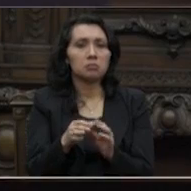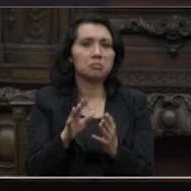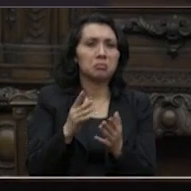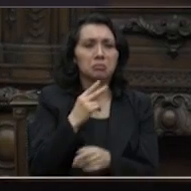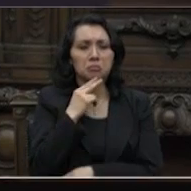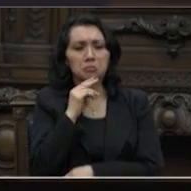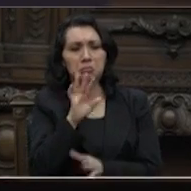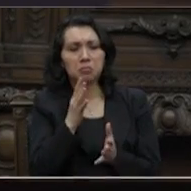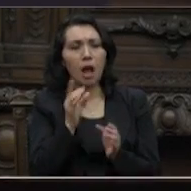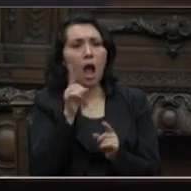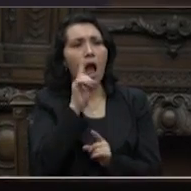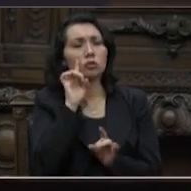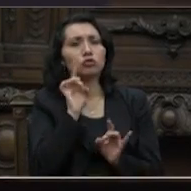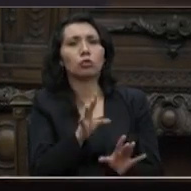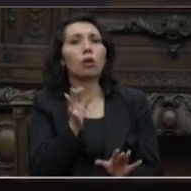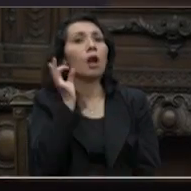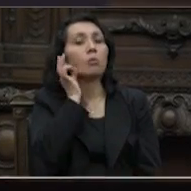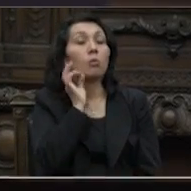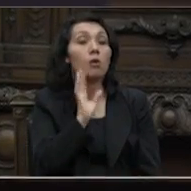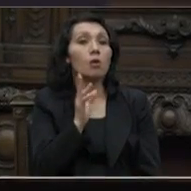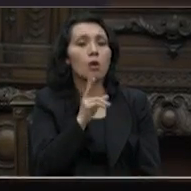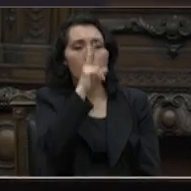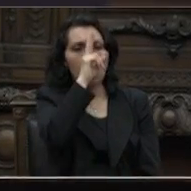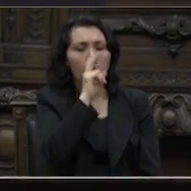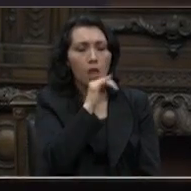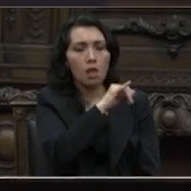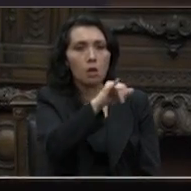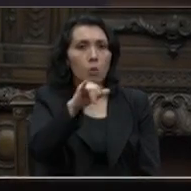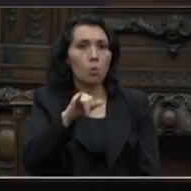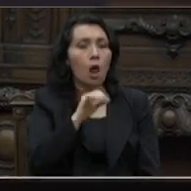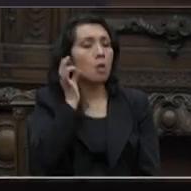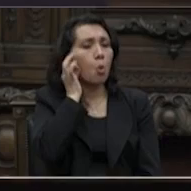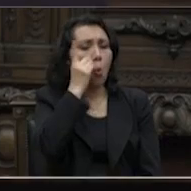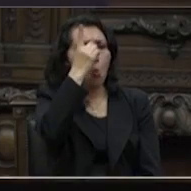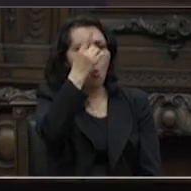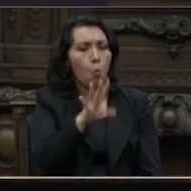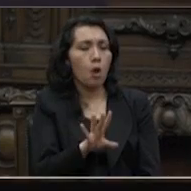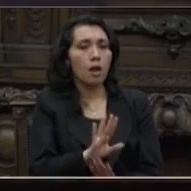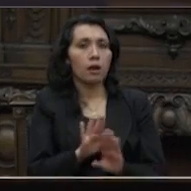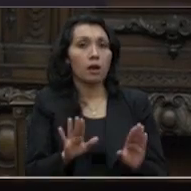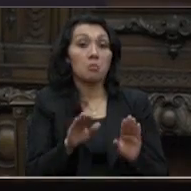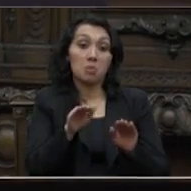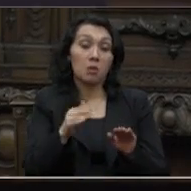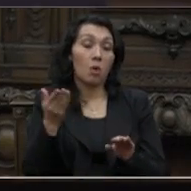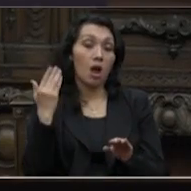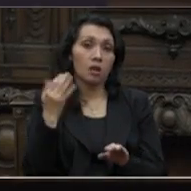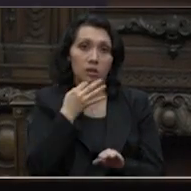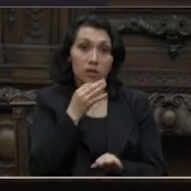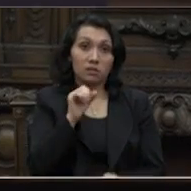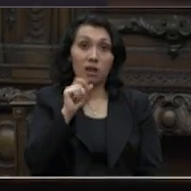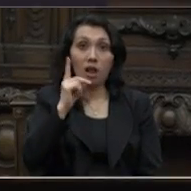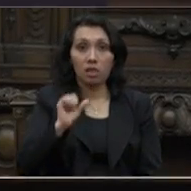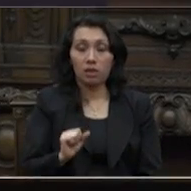arquetípicas de la mujer, o sea, la mujer, homogenizar el concepto de mujer, que era un poco también lo que estaba planteando Alda.